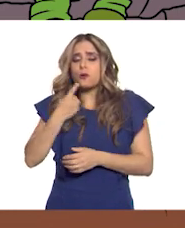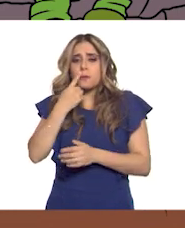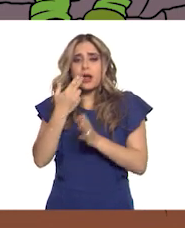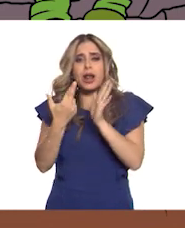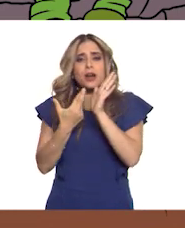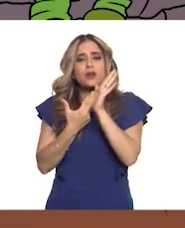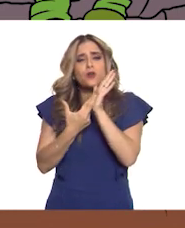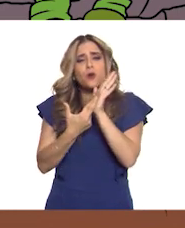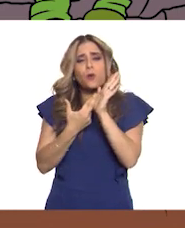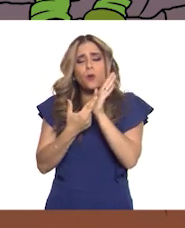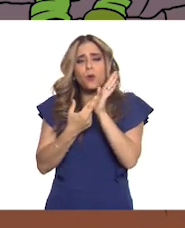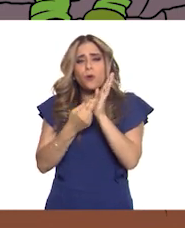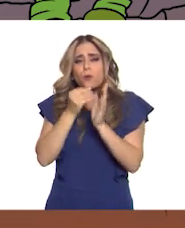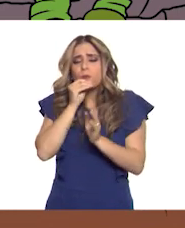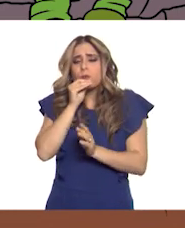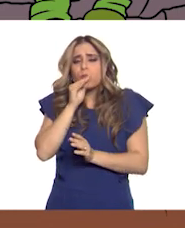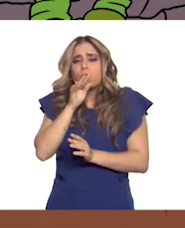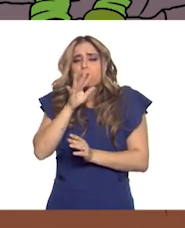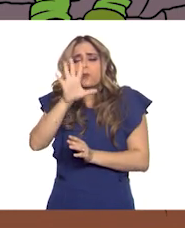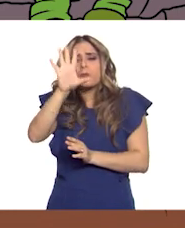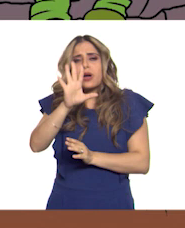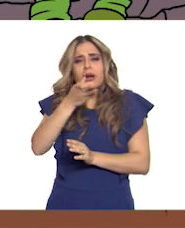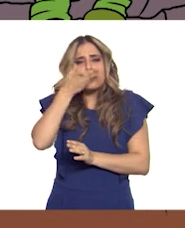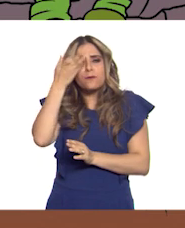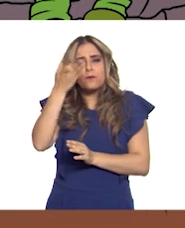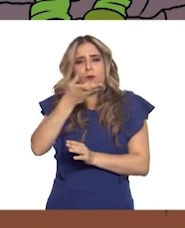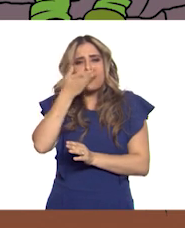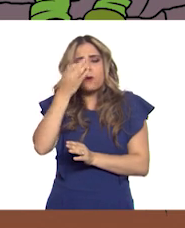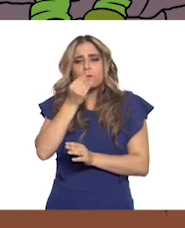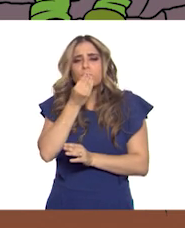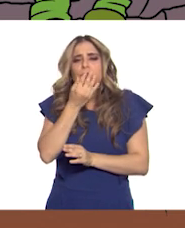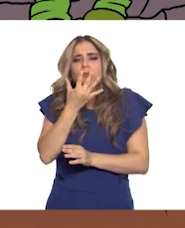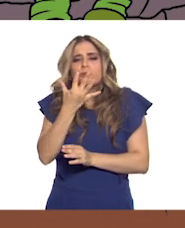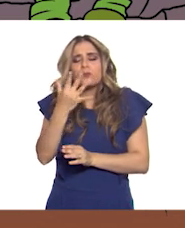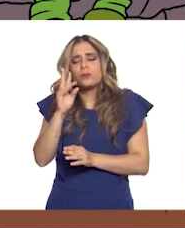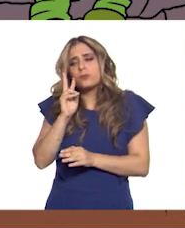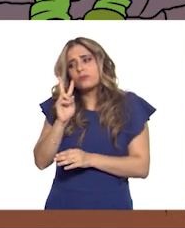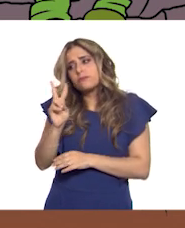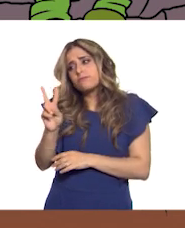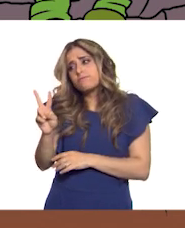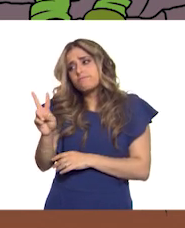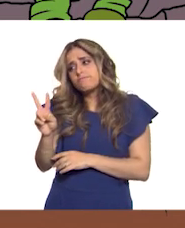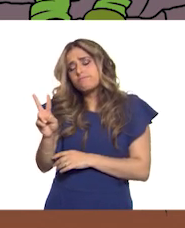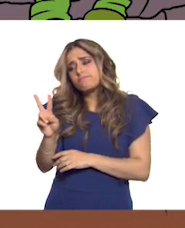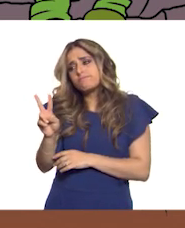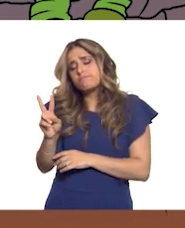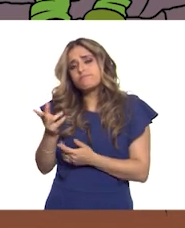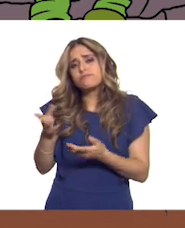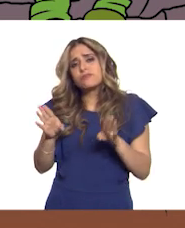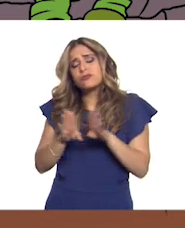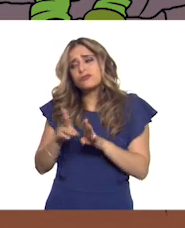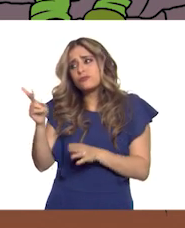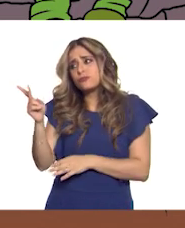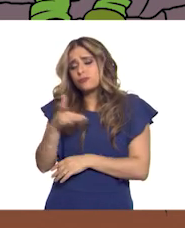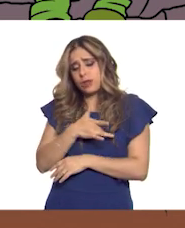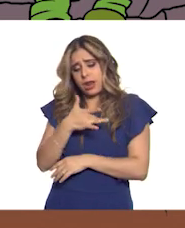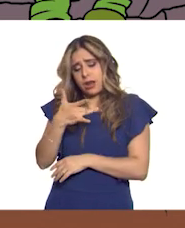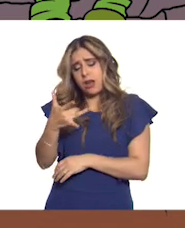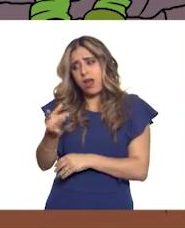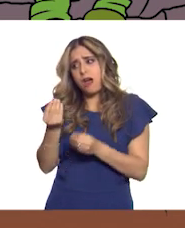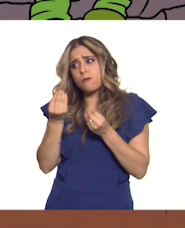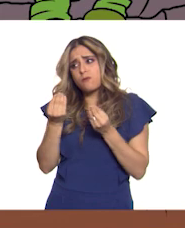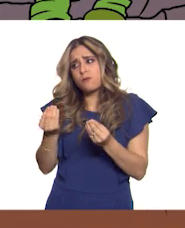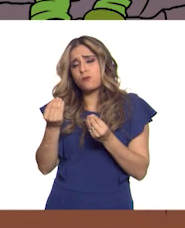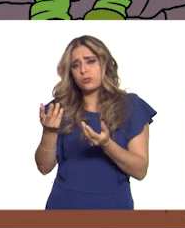rosados y frescos como pétalos de centifolia. ¿Cómo ambos así se sentían? Con